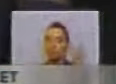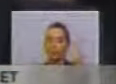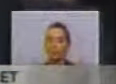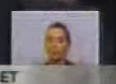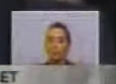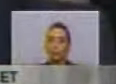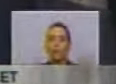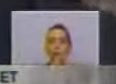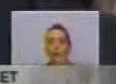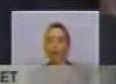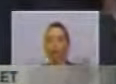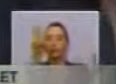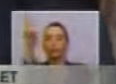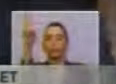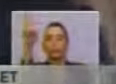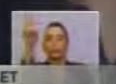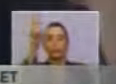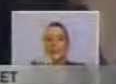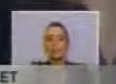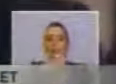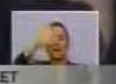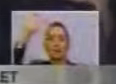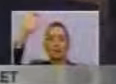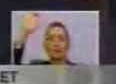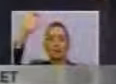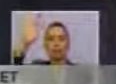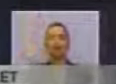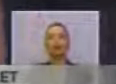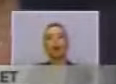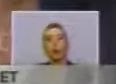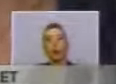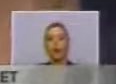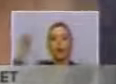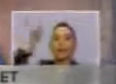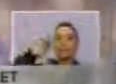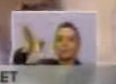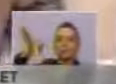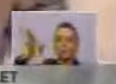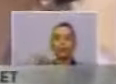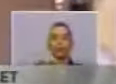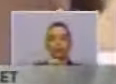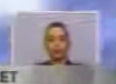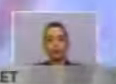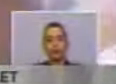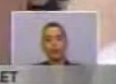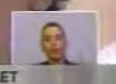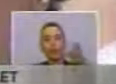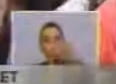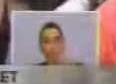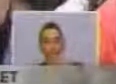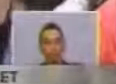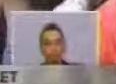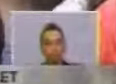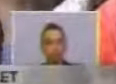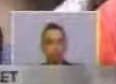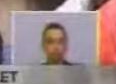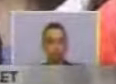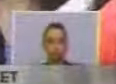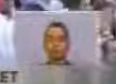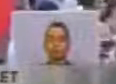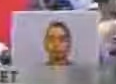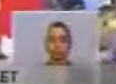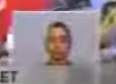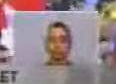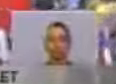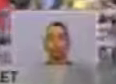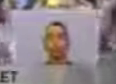economía está enfrentando una situación que hay una cierta desaceleración del crecimiento económico. Se espera que crezca entre